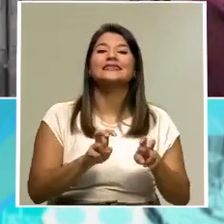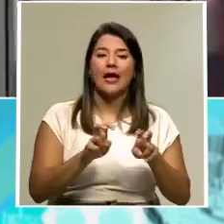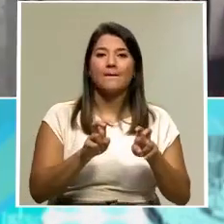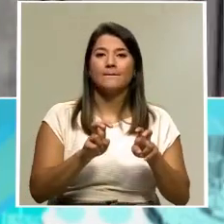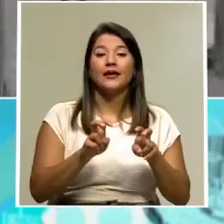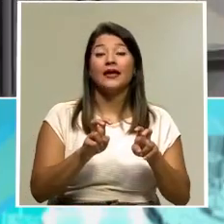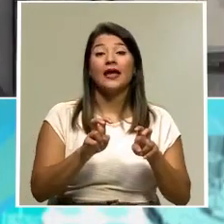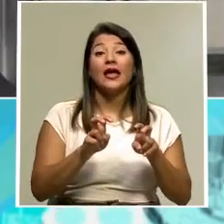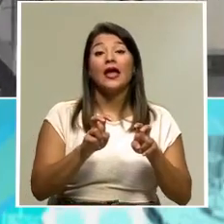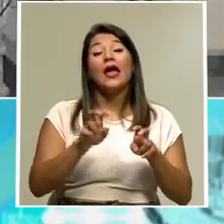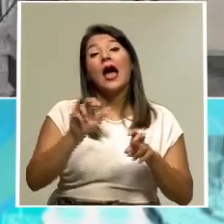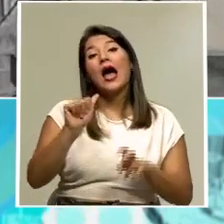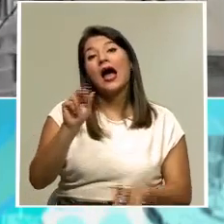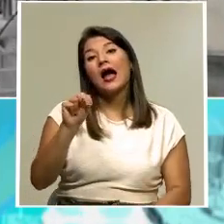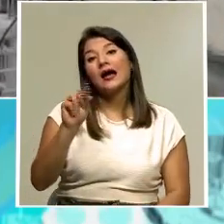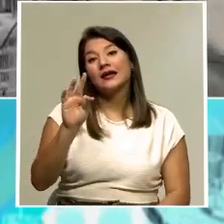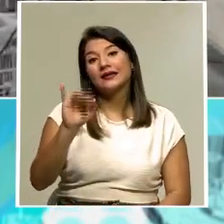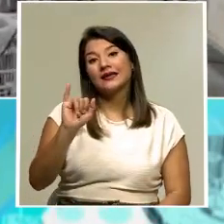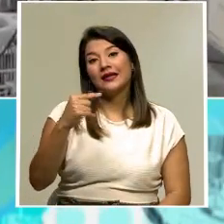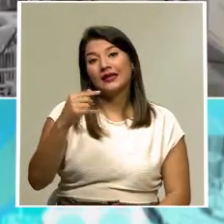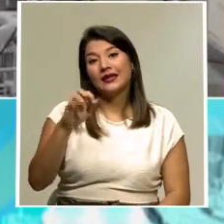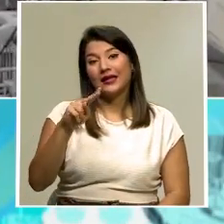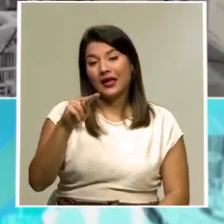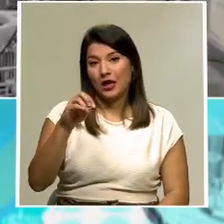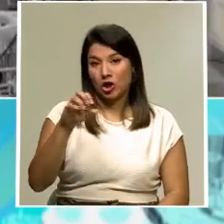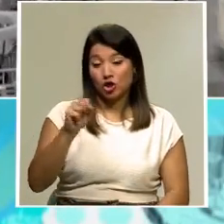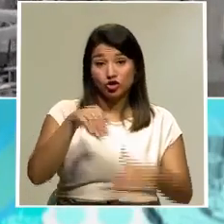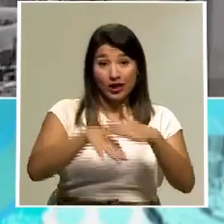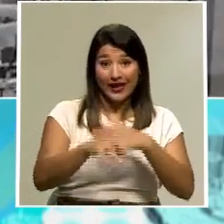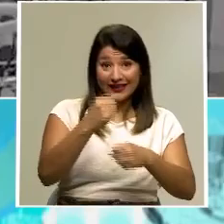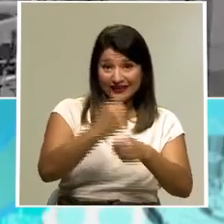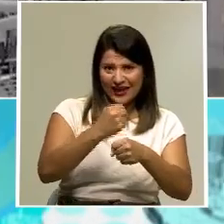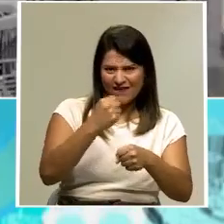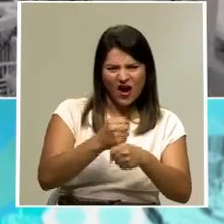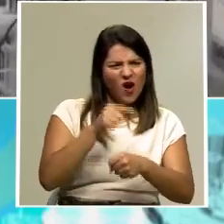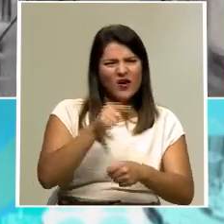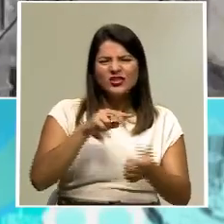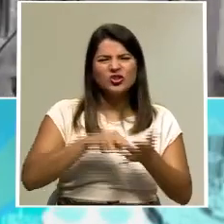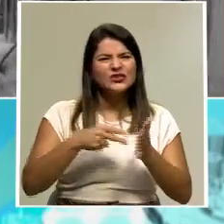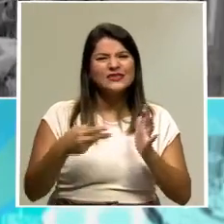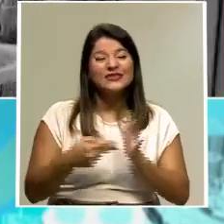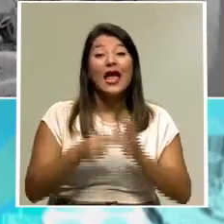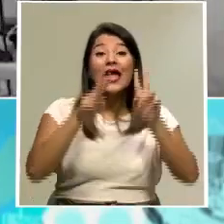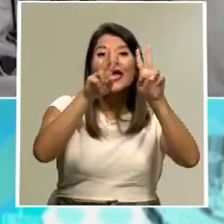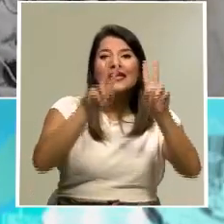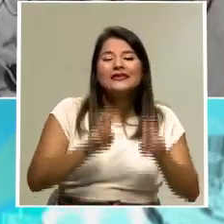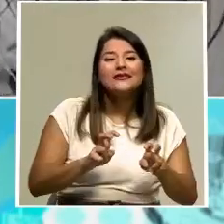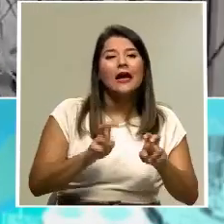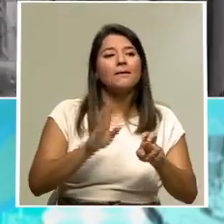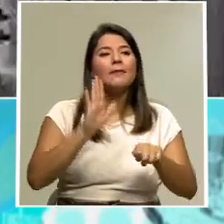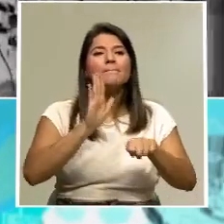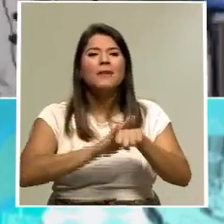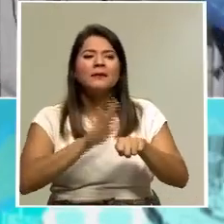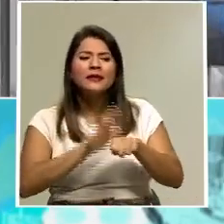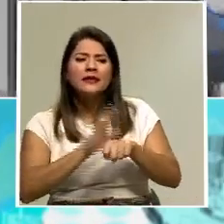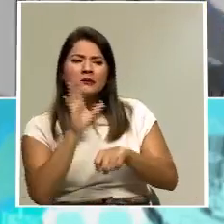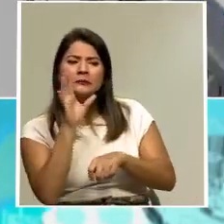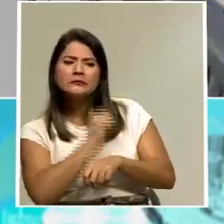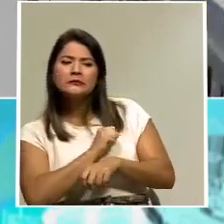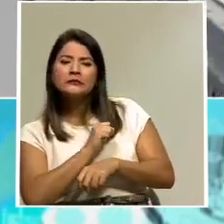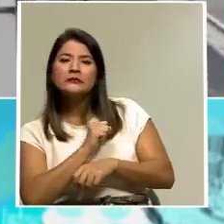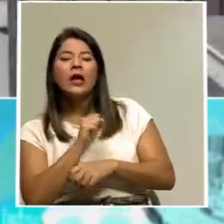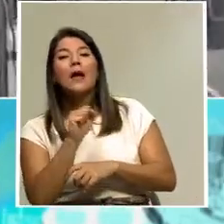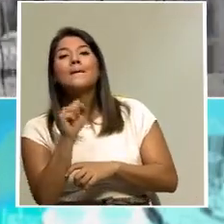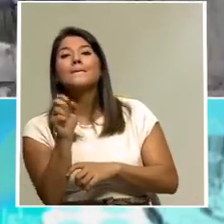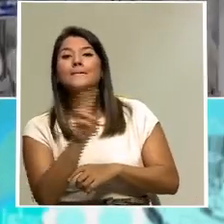en centros laborales. Las pruebas de antígenos son pruebas diagnosticadas que detectan las proteínas del virus. Las